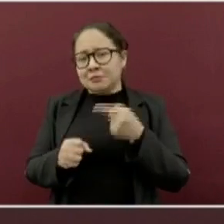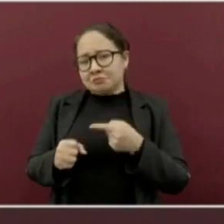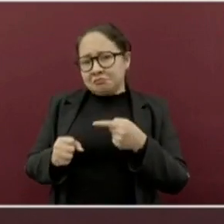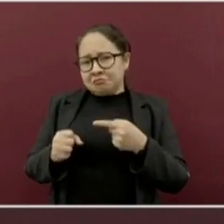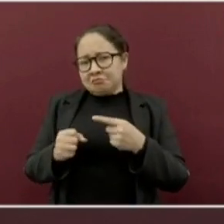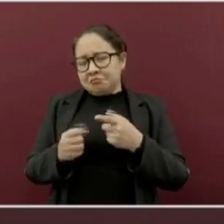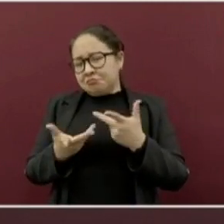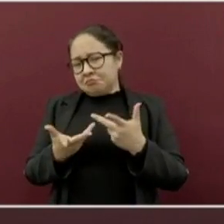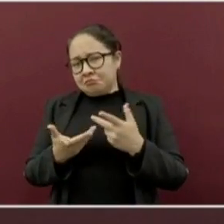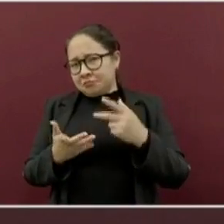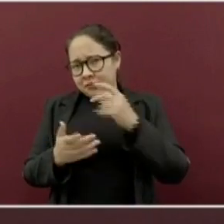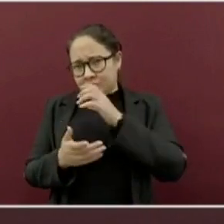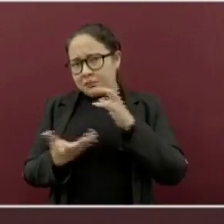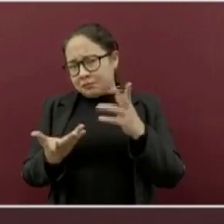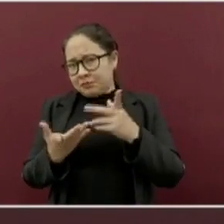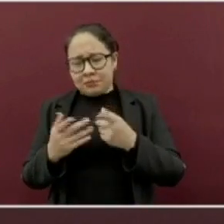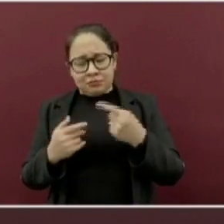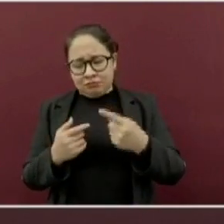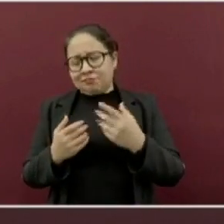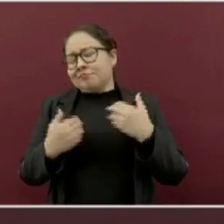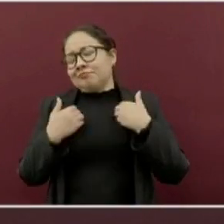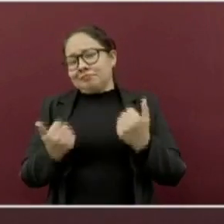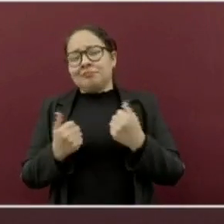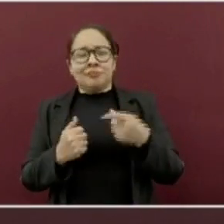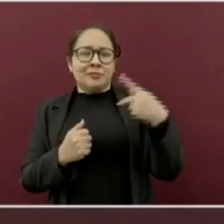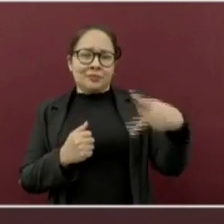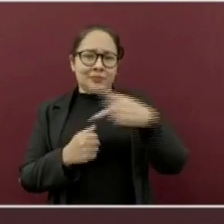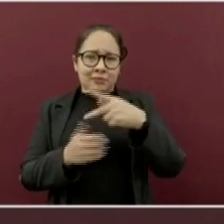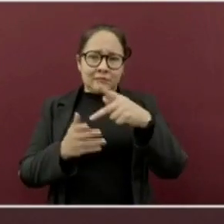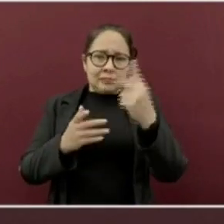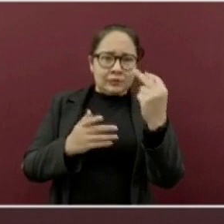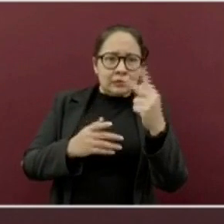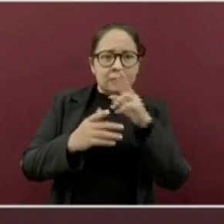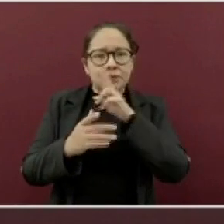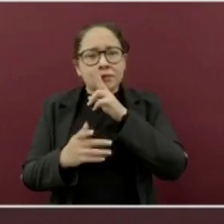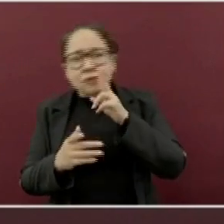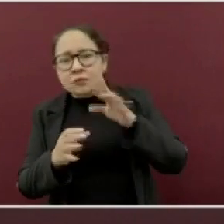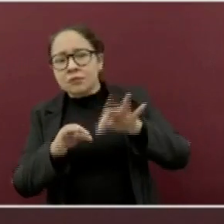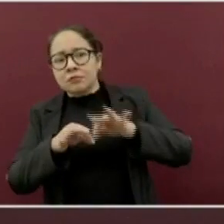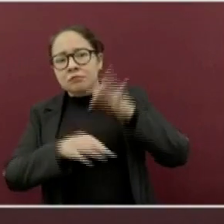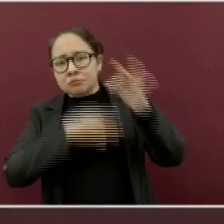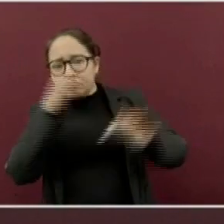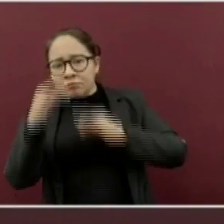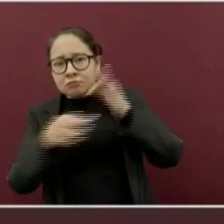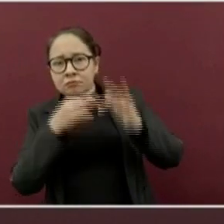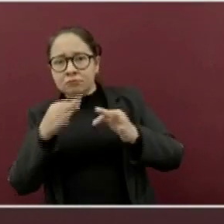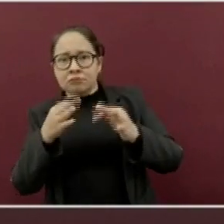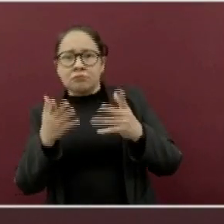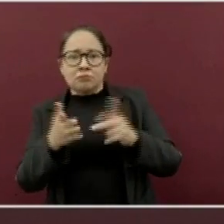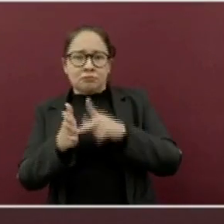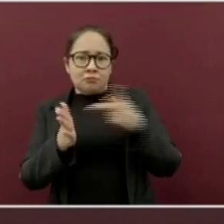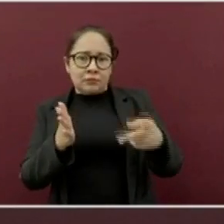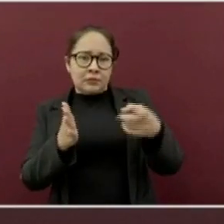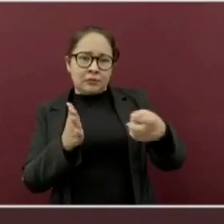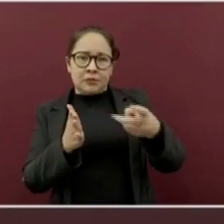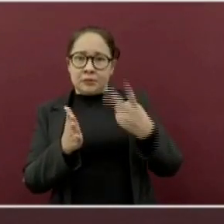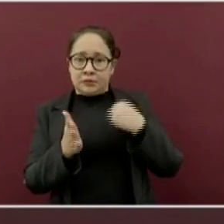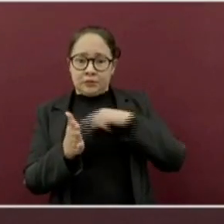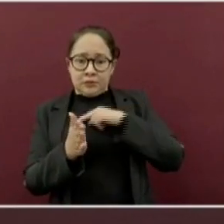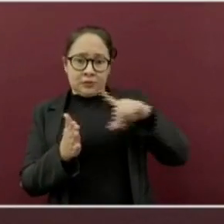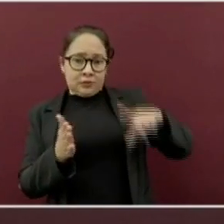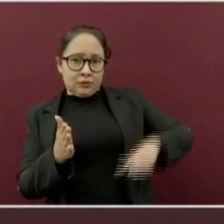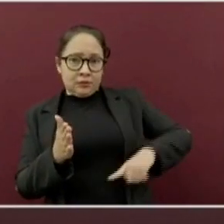su derecho de absoluta libertad informativa y en la que nosotros como gobierno nos